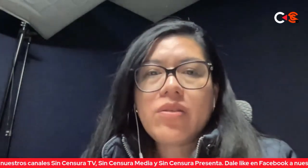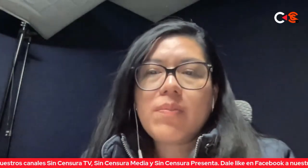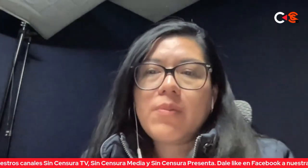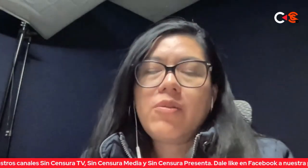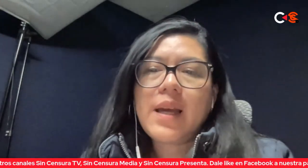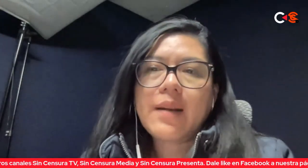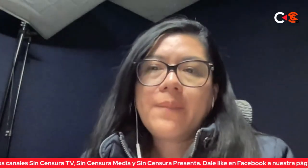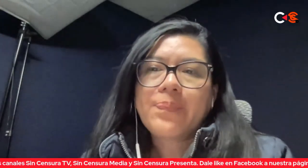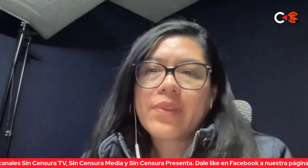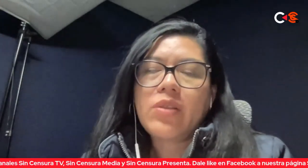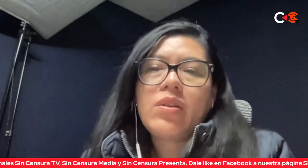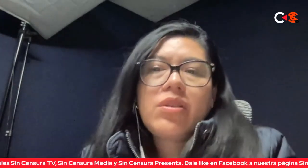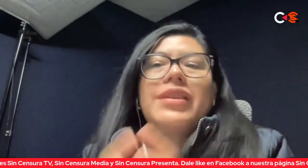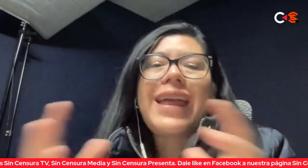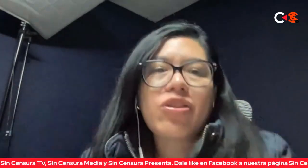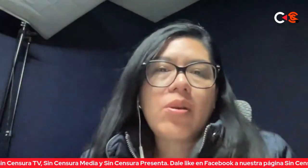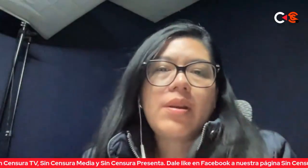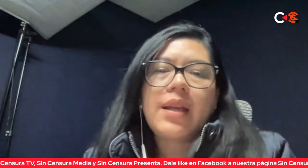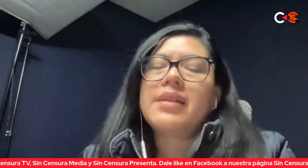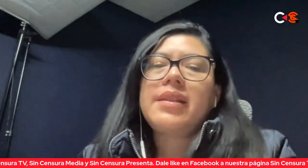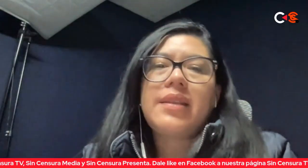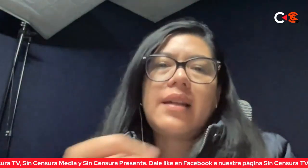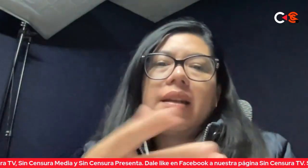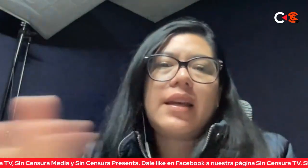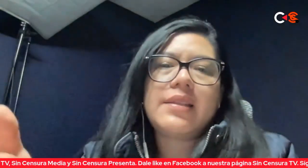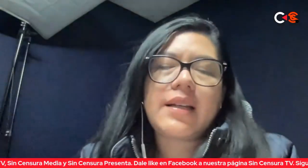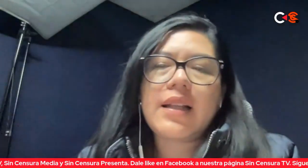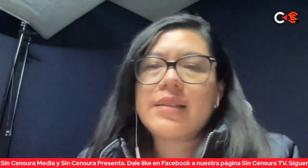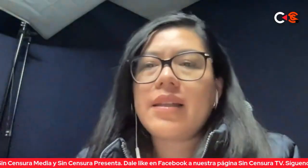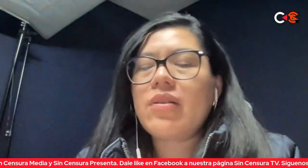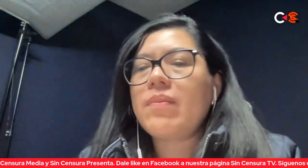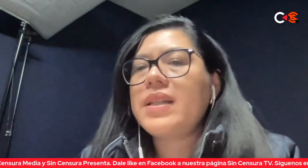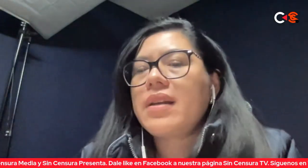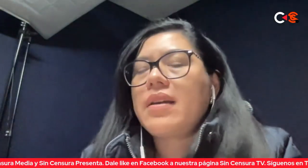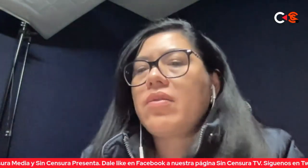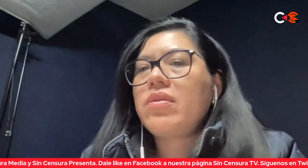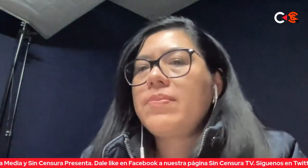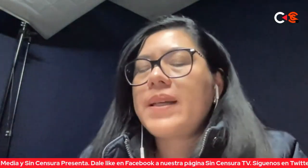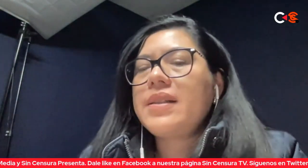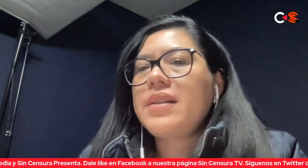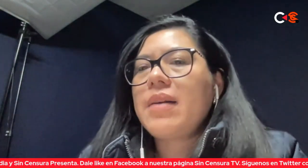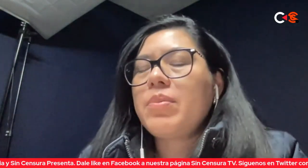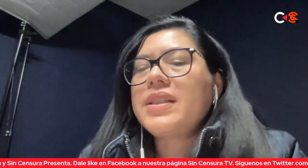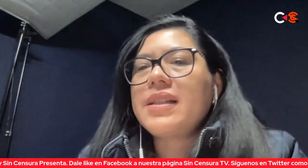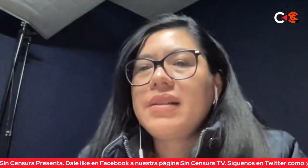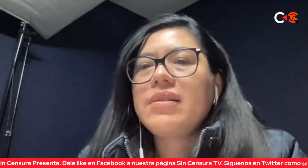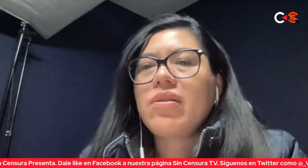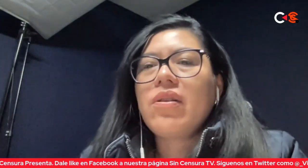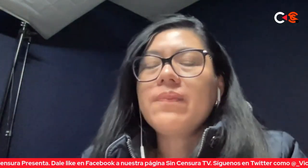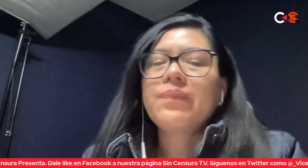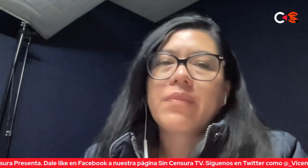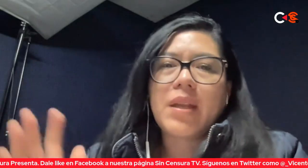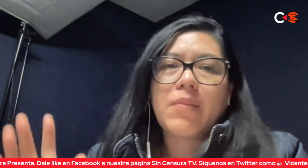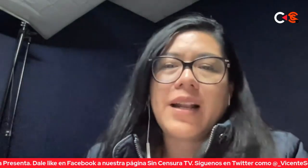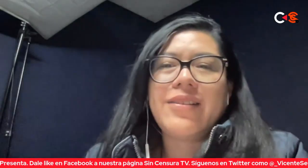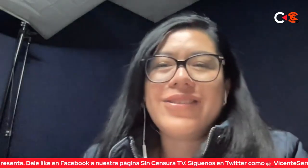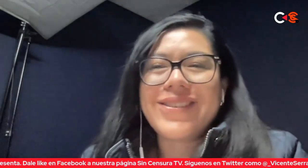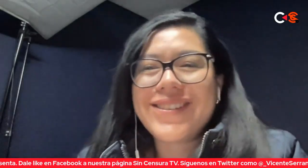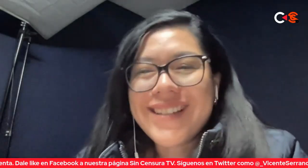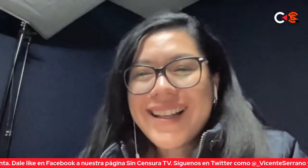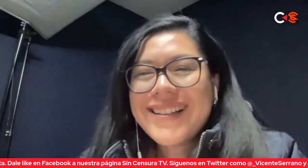cuales se marcan las boletas electorales, pues da lugar a que puedan ser borradas y suplantado el voto,